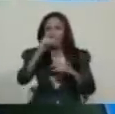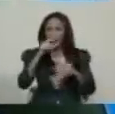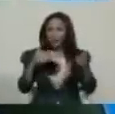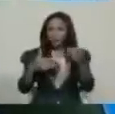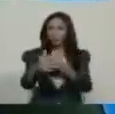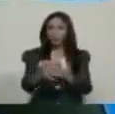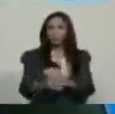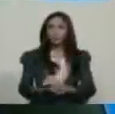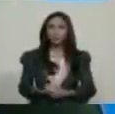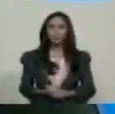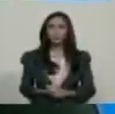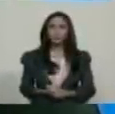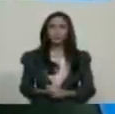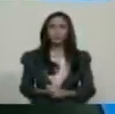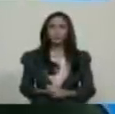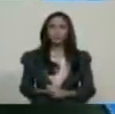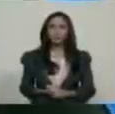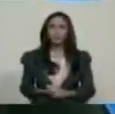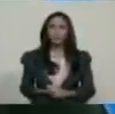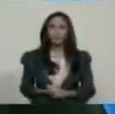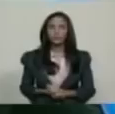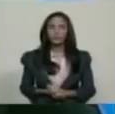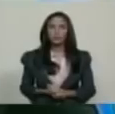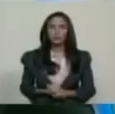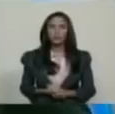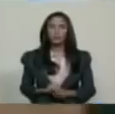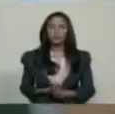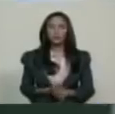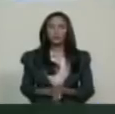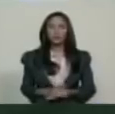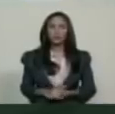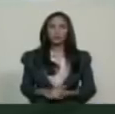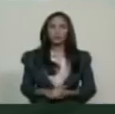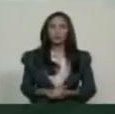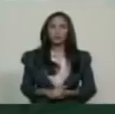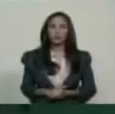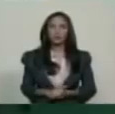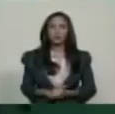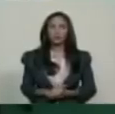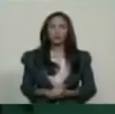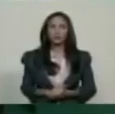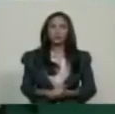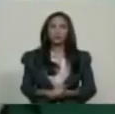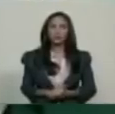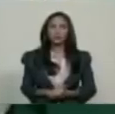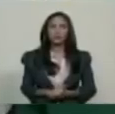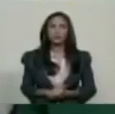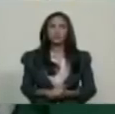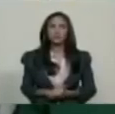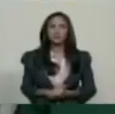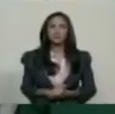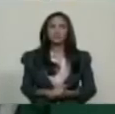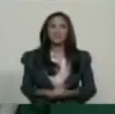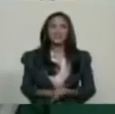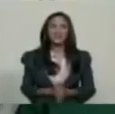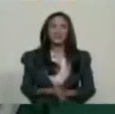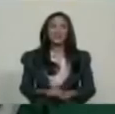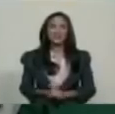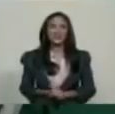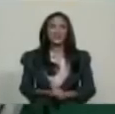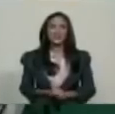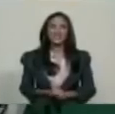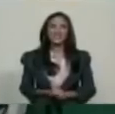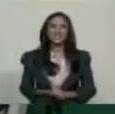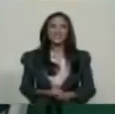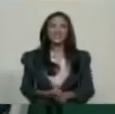todo en el campo agroalimentario. Correcto, correcto, correcto. Muy bien, quiero saludar y felicitar, se me